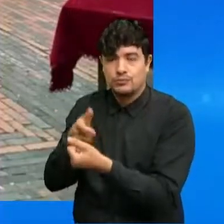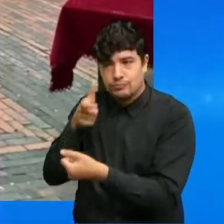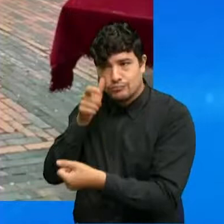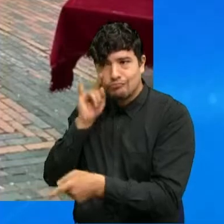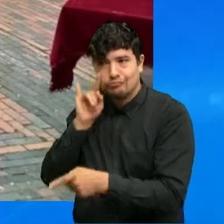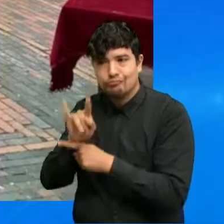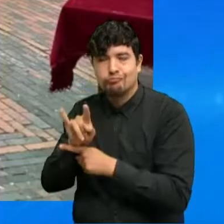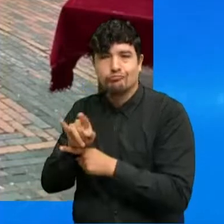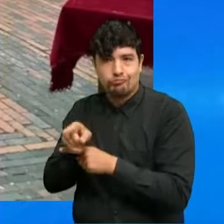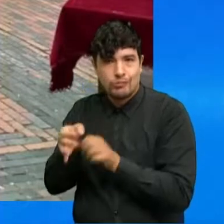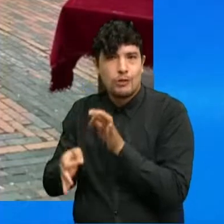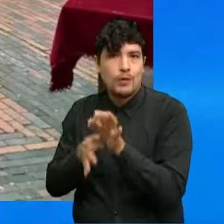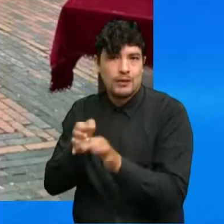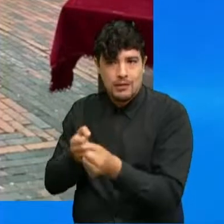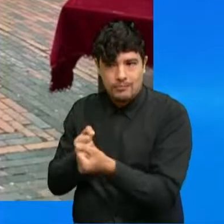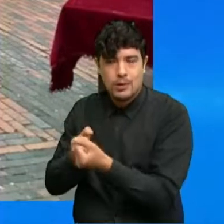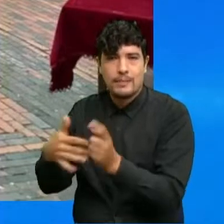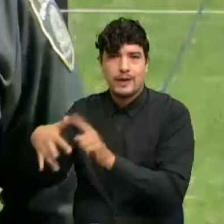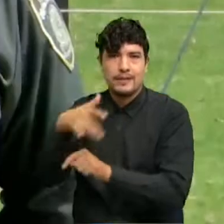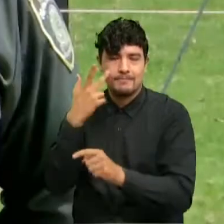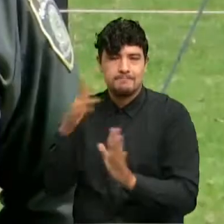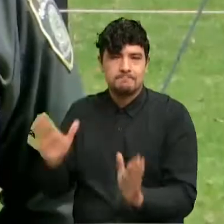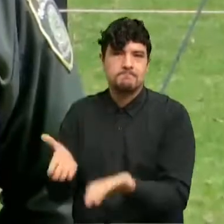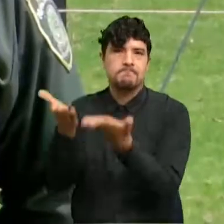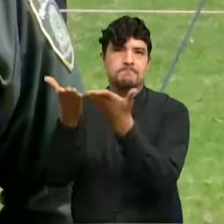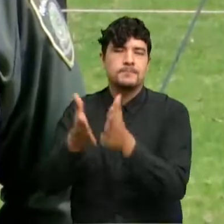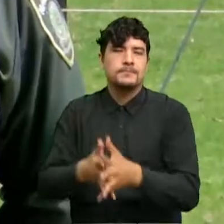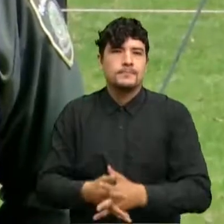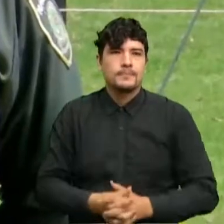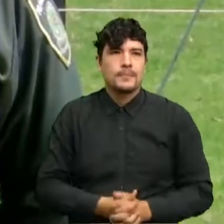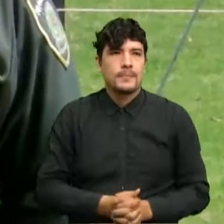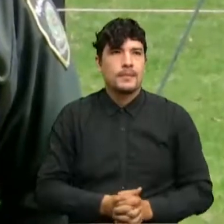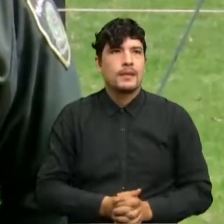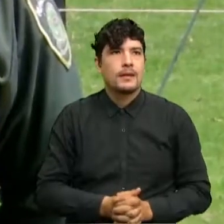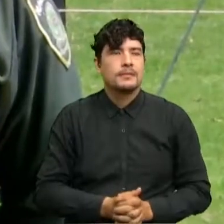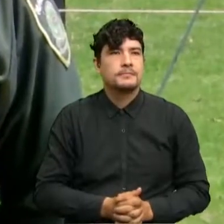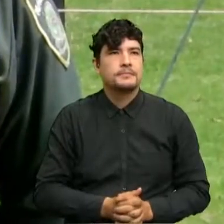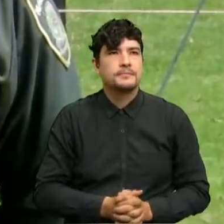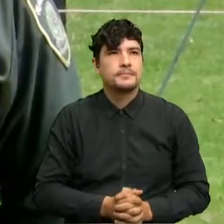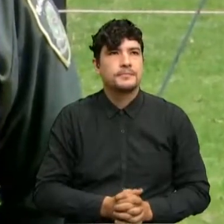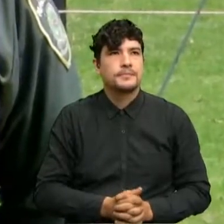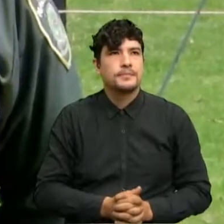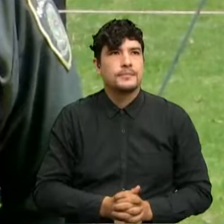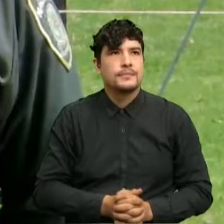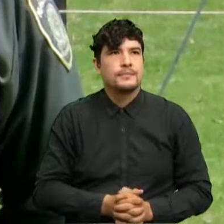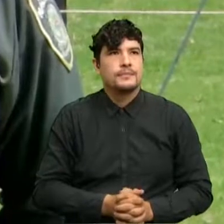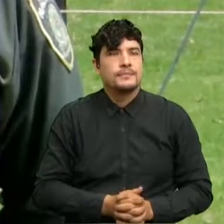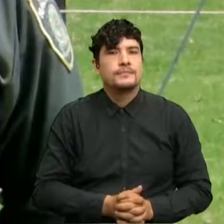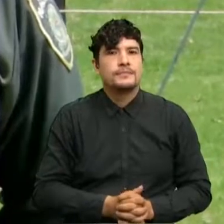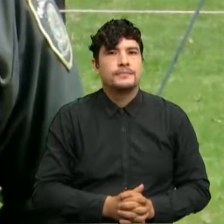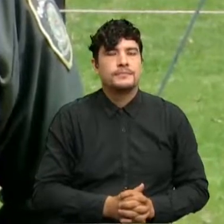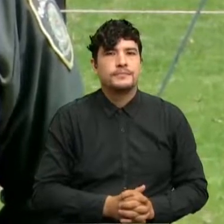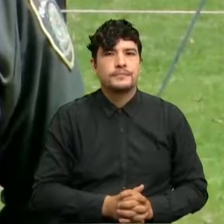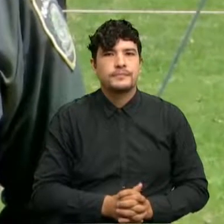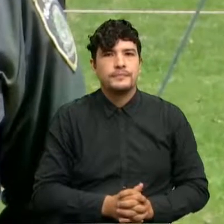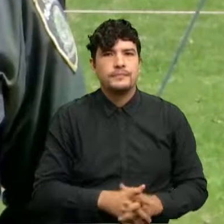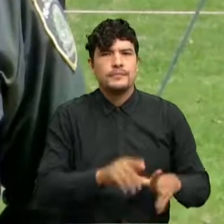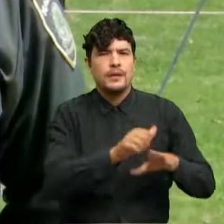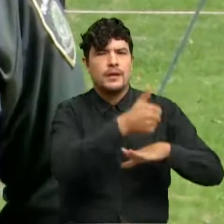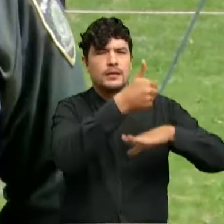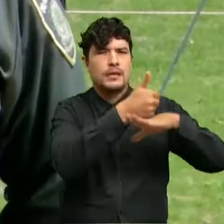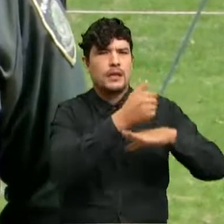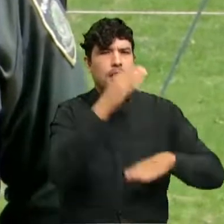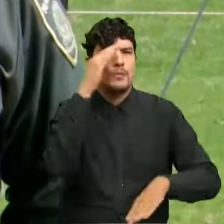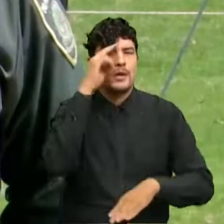desarrollarán actividades preventivas también tuvimos la presencia acá de el jefe de policía ambiental